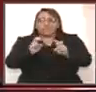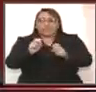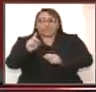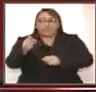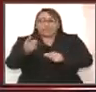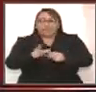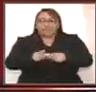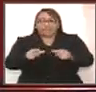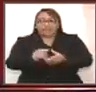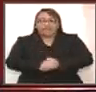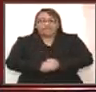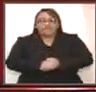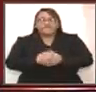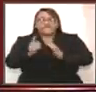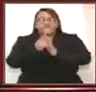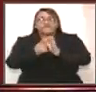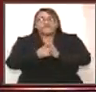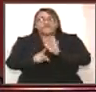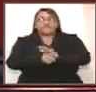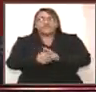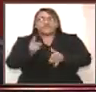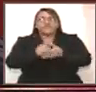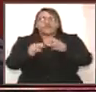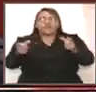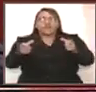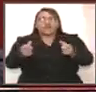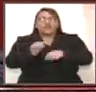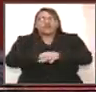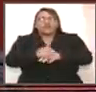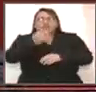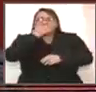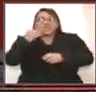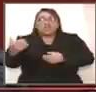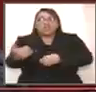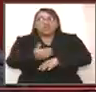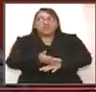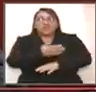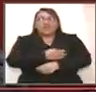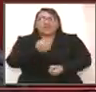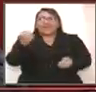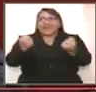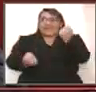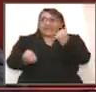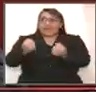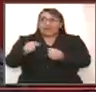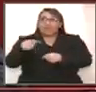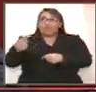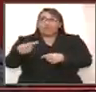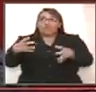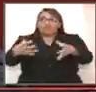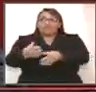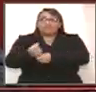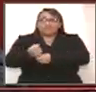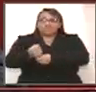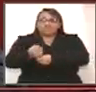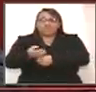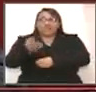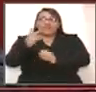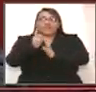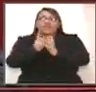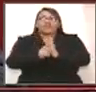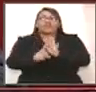primer lugar, el decreto legislativo que regula el secuestro conservativo de vehículos motorizados. Este es el